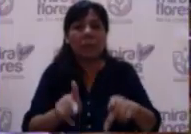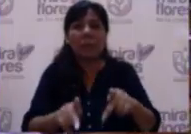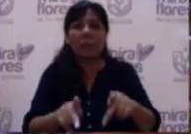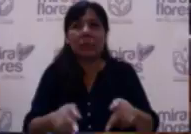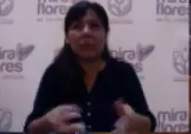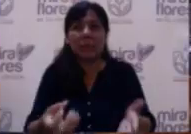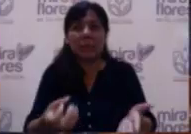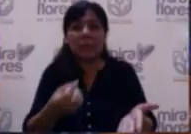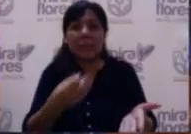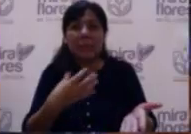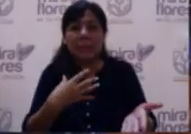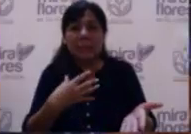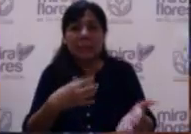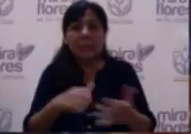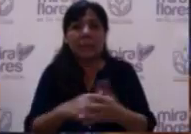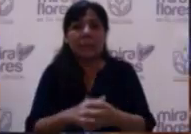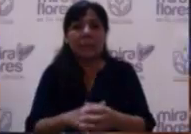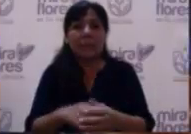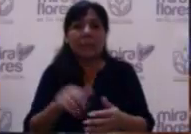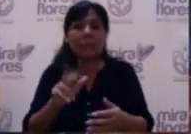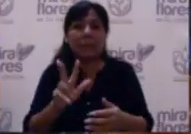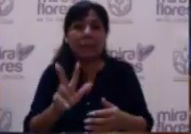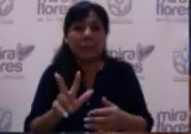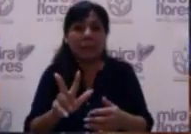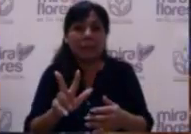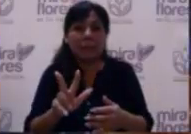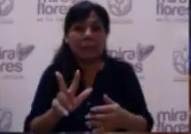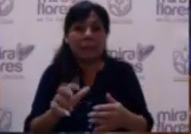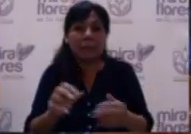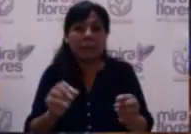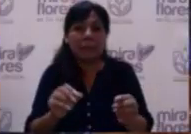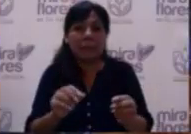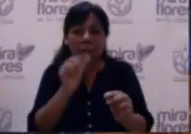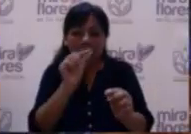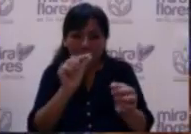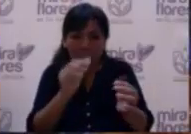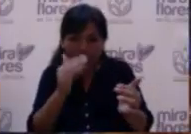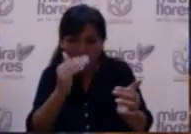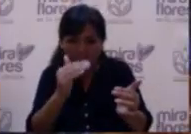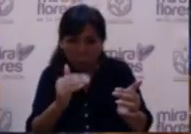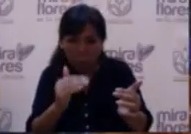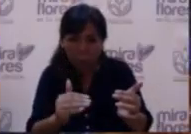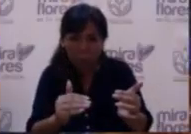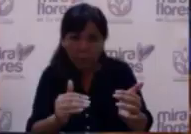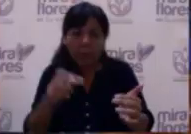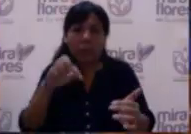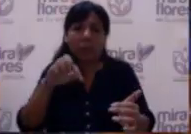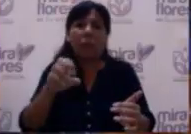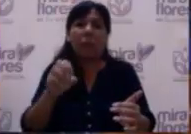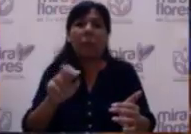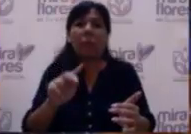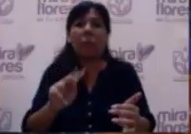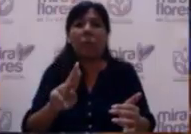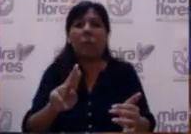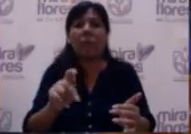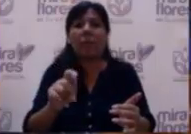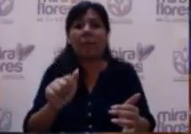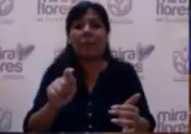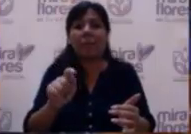habló de la instalación de 3 puntos de abastecimiento de tanques portátiles y que sí ha sido aprobado